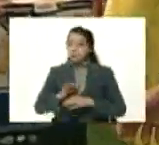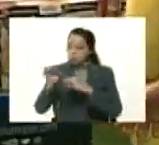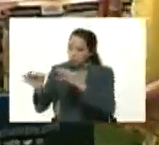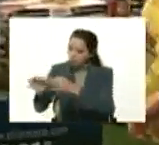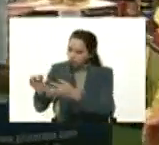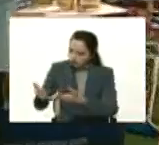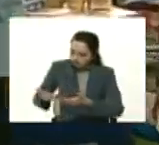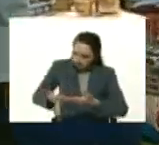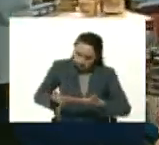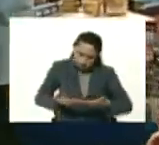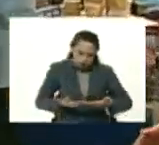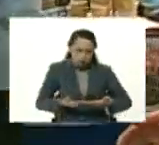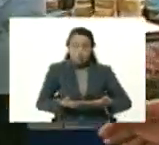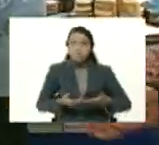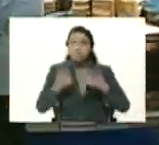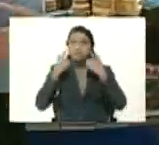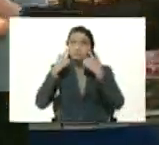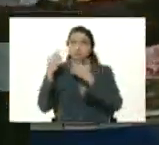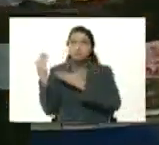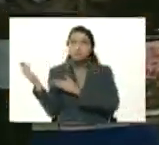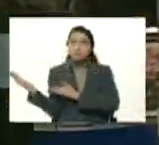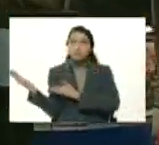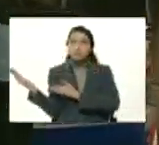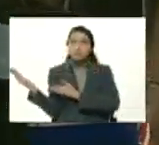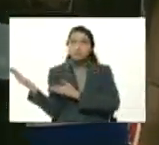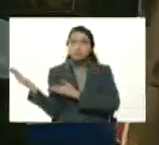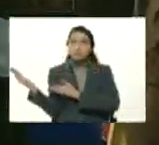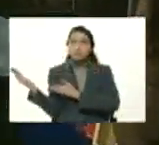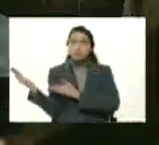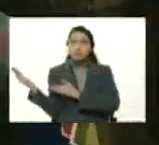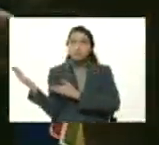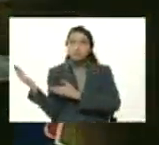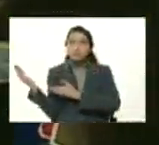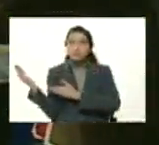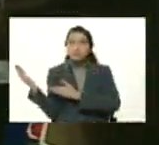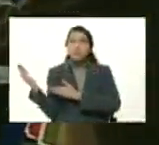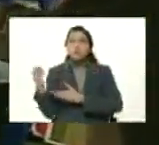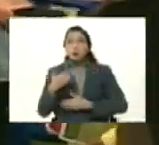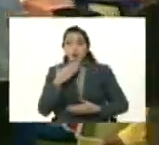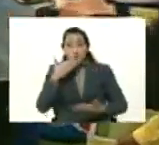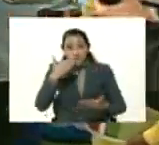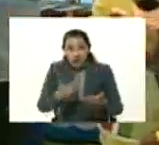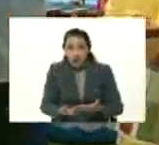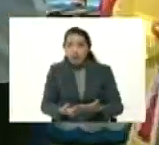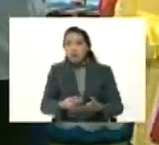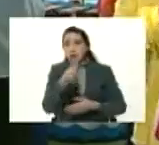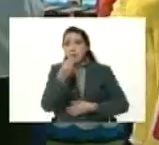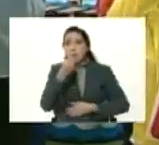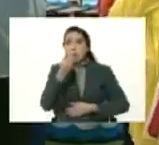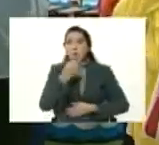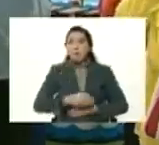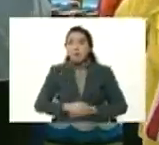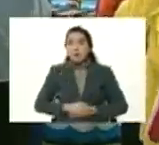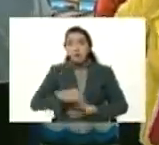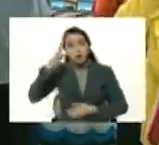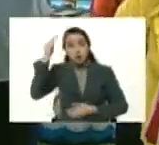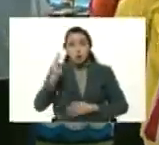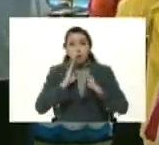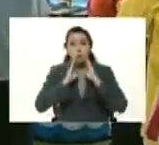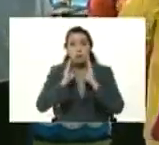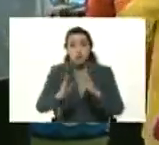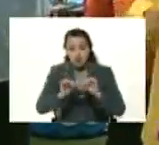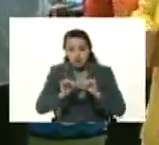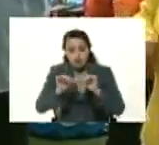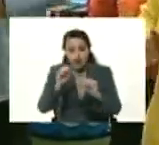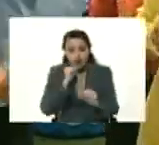mira. Alcohol, Puro Lomo, alcohol de Puro Lomo, gracias, muchas gracias. Bueno, que Dios los bendiga, pues. Sigan